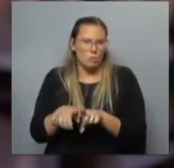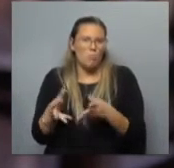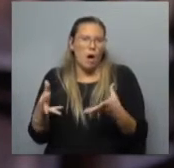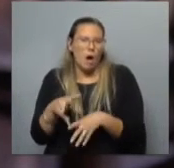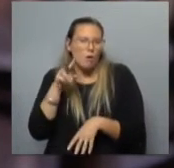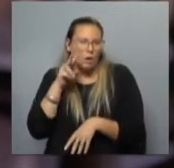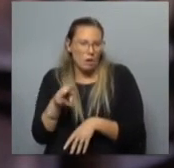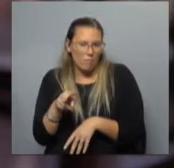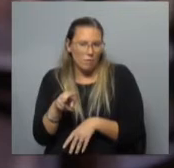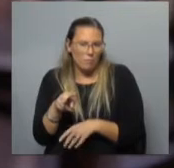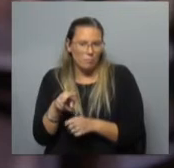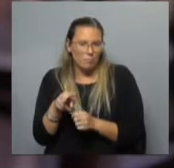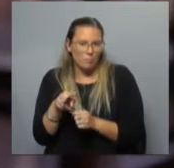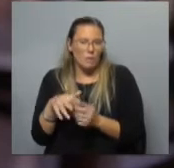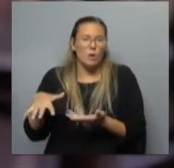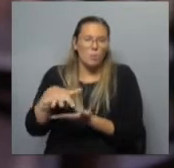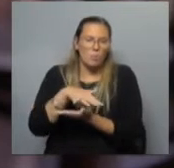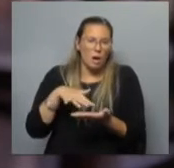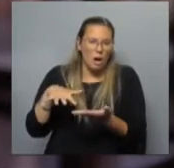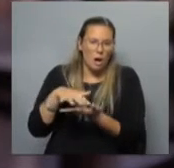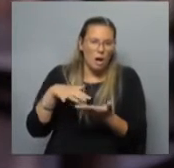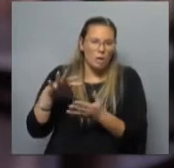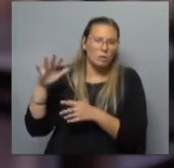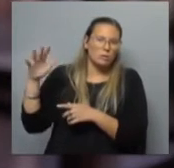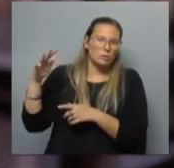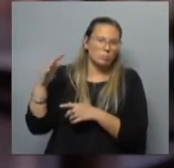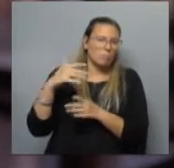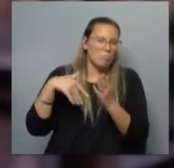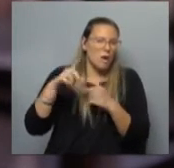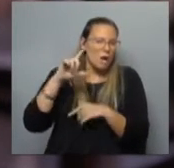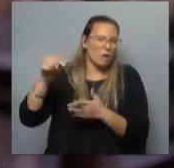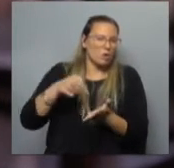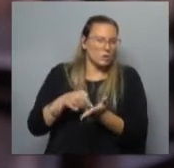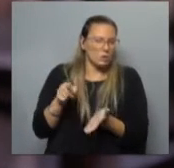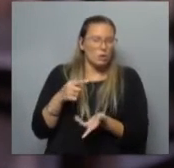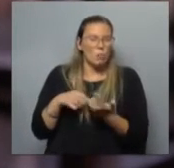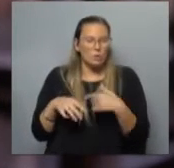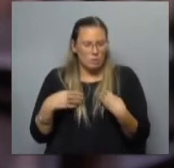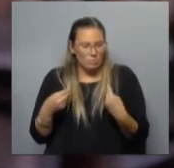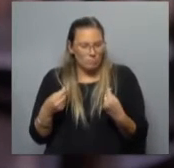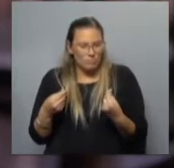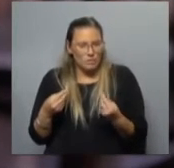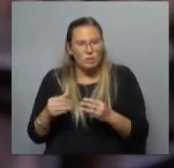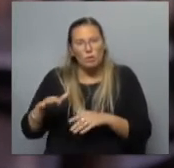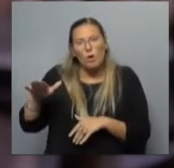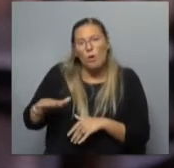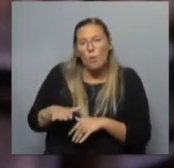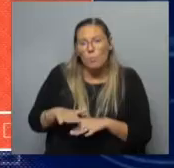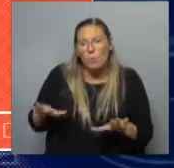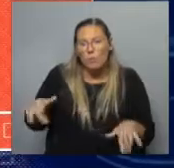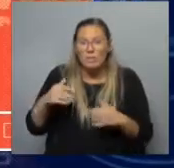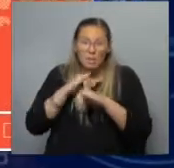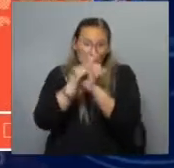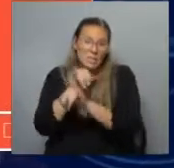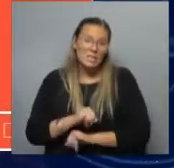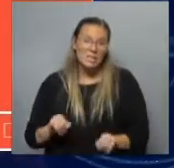hoy en, en los barrios como de las afueras de Montevideo, ¿no? Pero yo siento que haber tenido una infancia súper feliz.